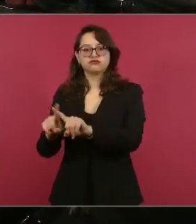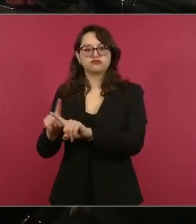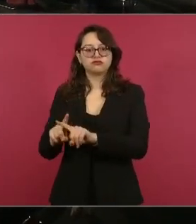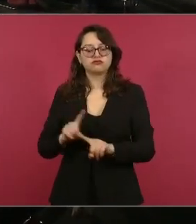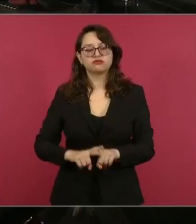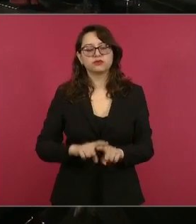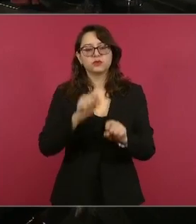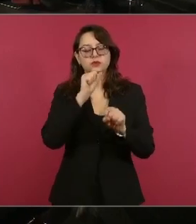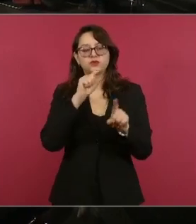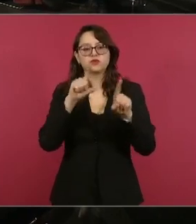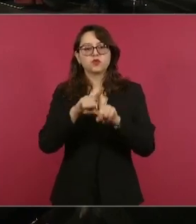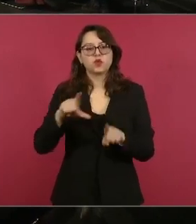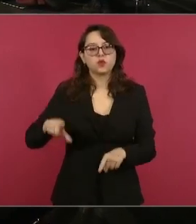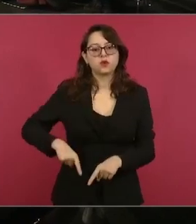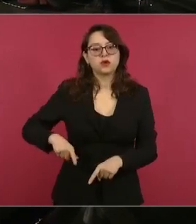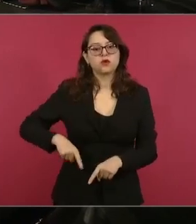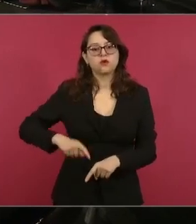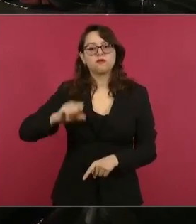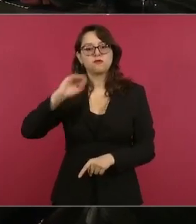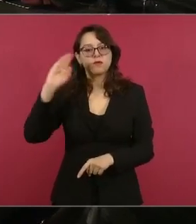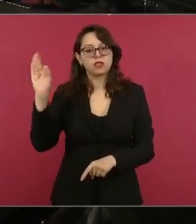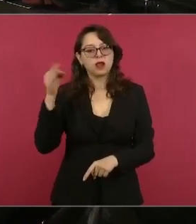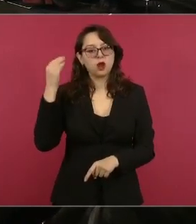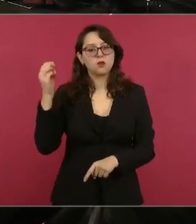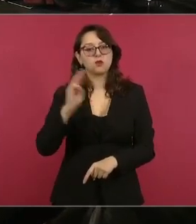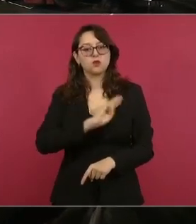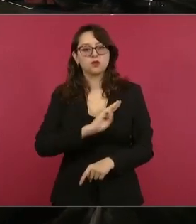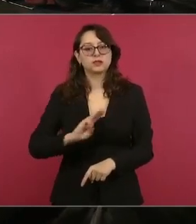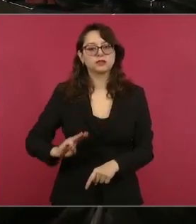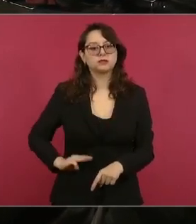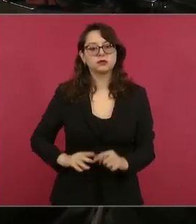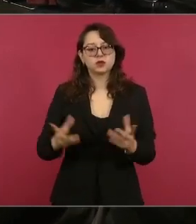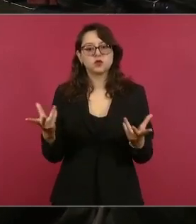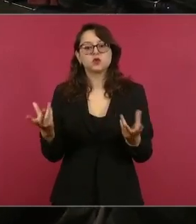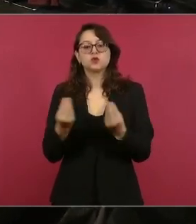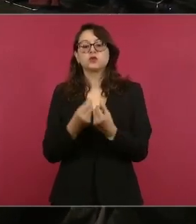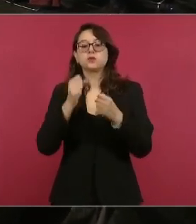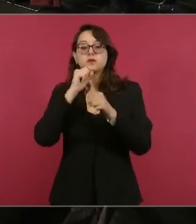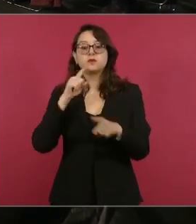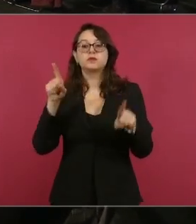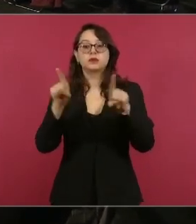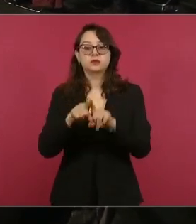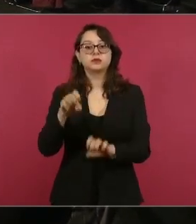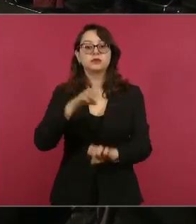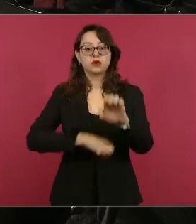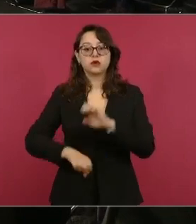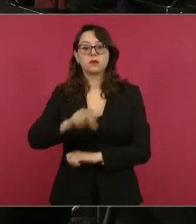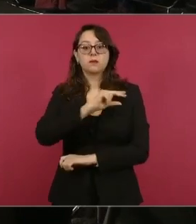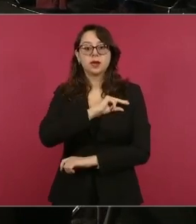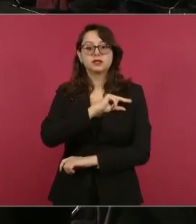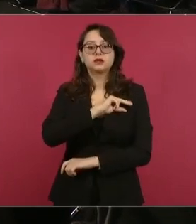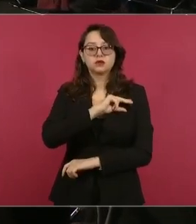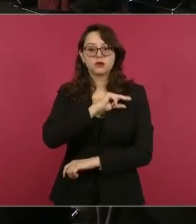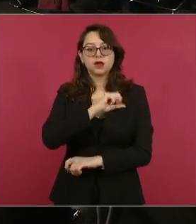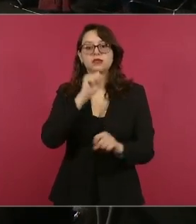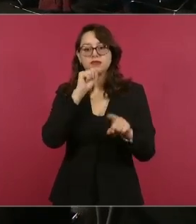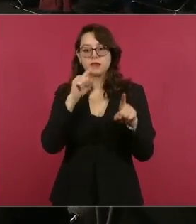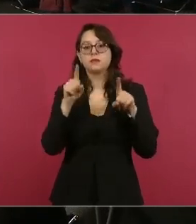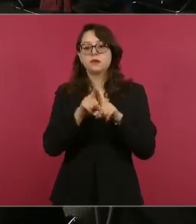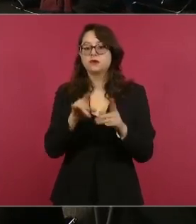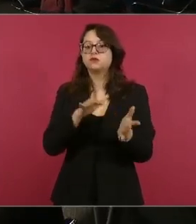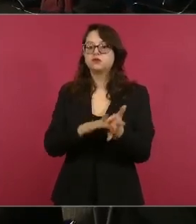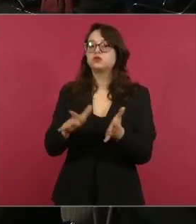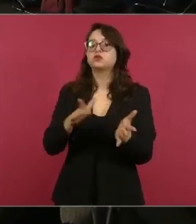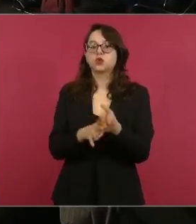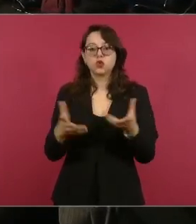aquí del gobierno federal y municipal, así como iniciativa privada que de manera conjunta